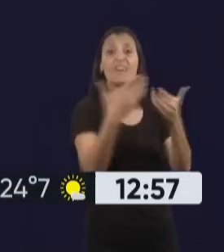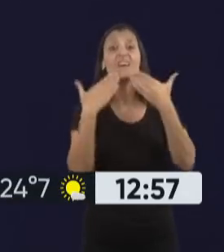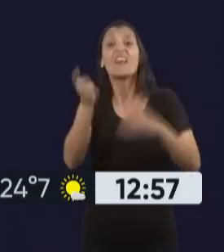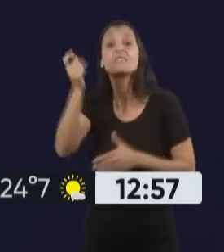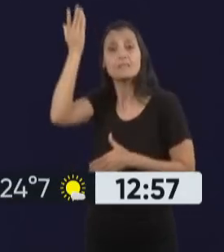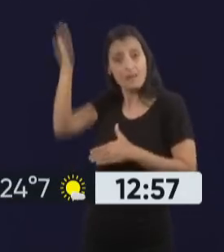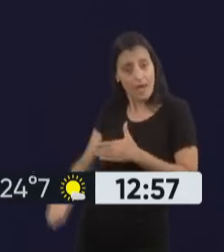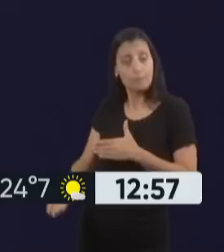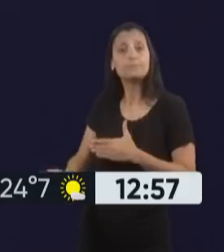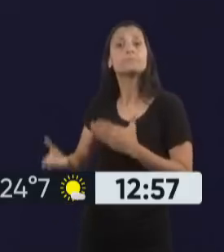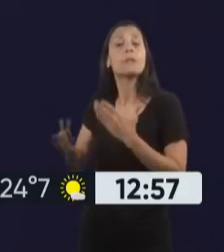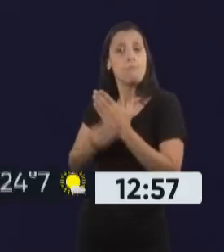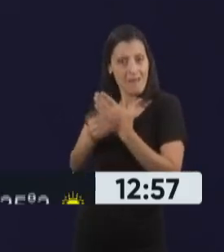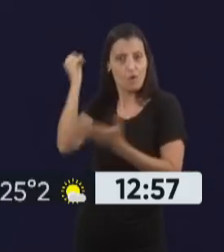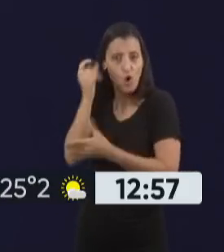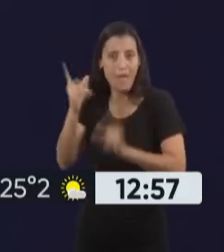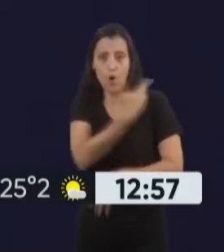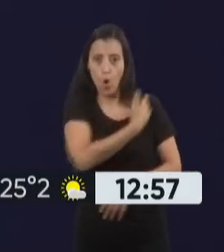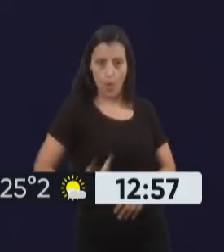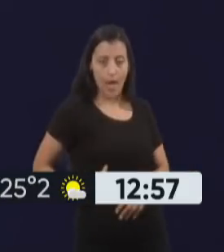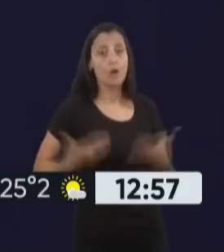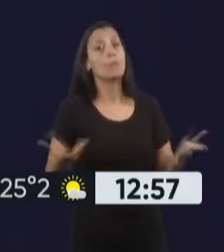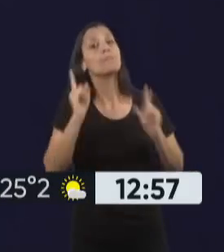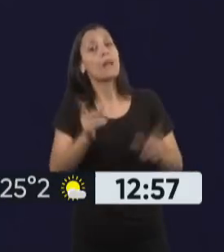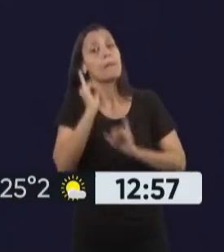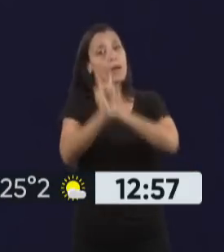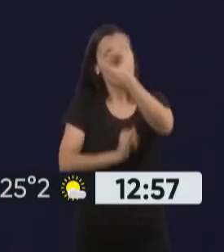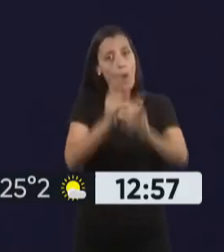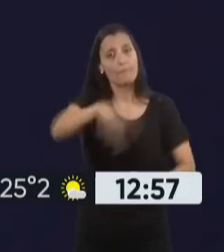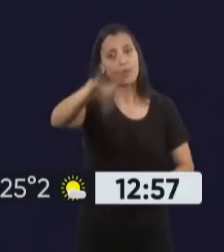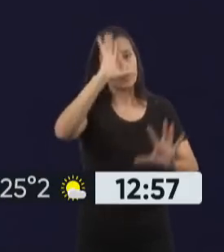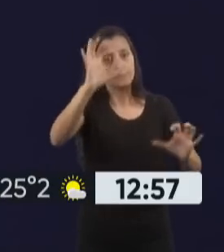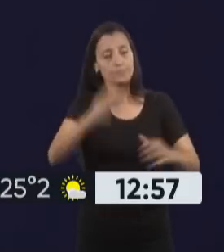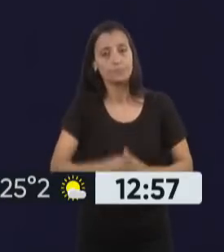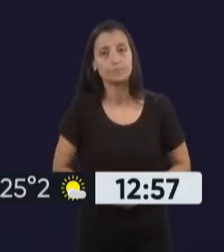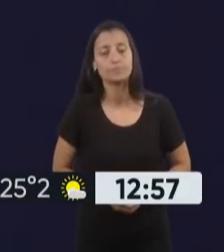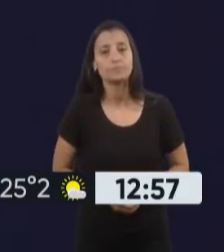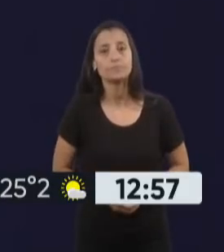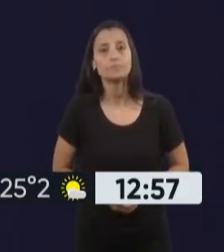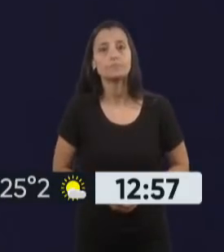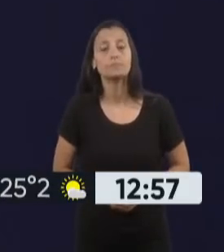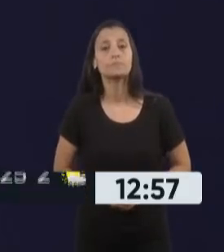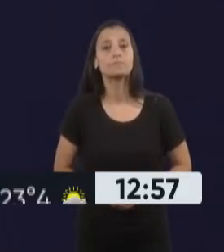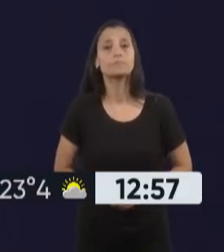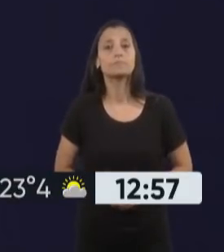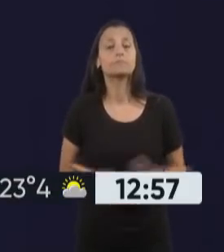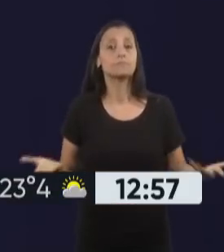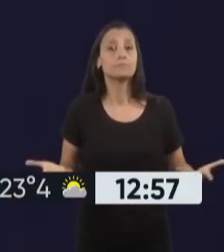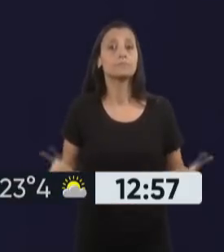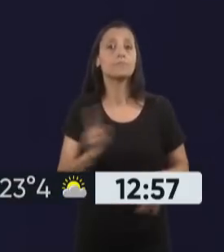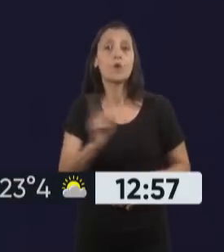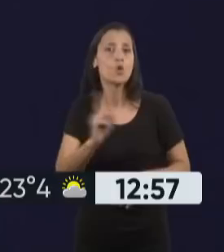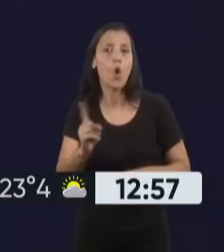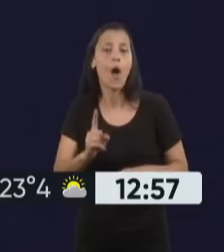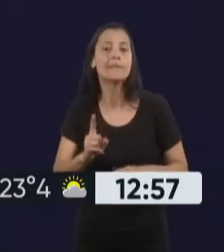llevando el gobierno. También contarles o recordarles que, sin abusar de la máquina de